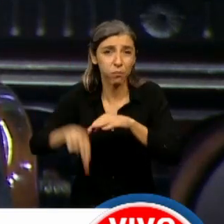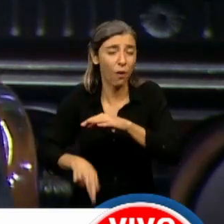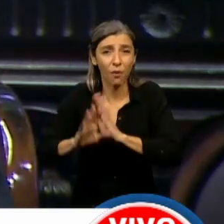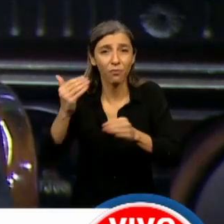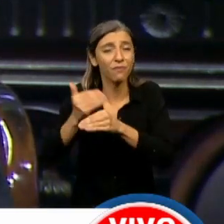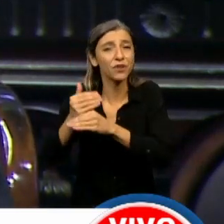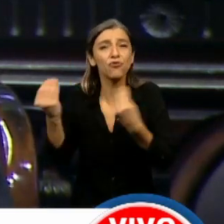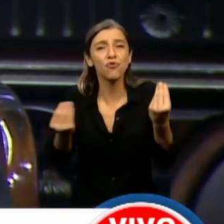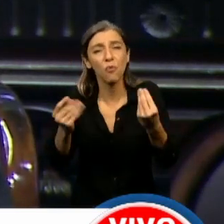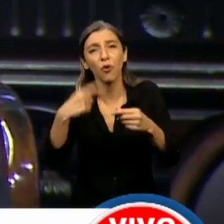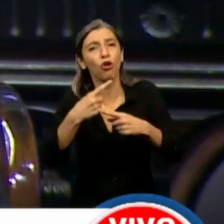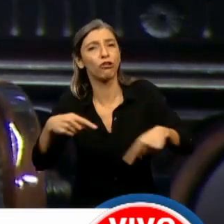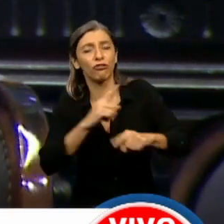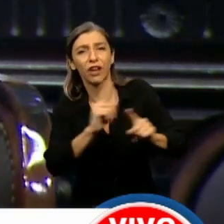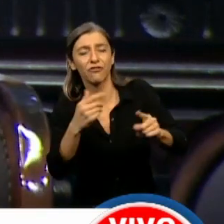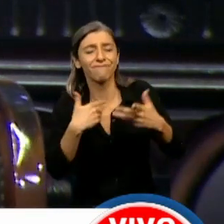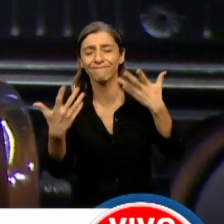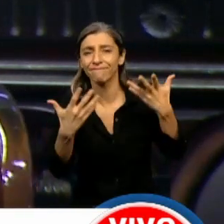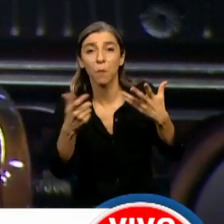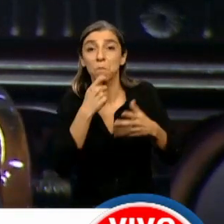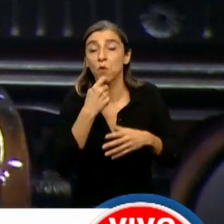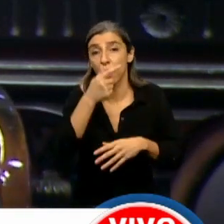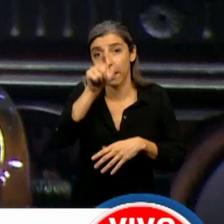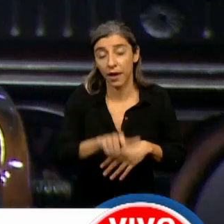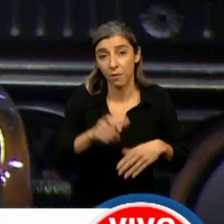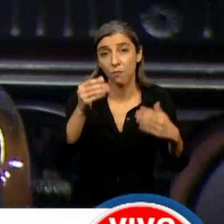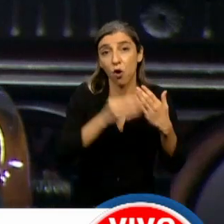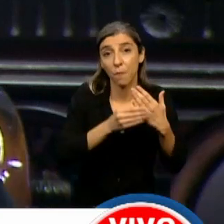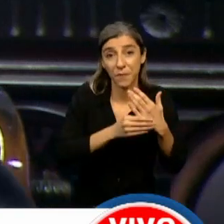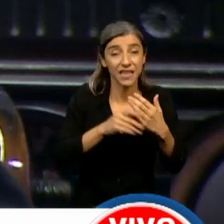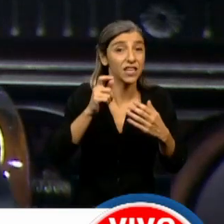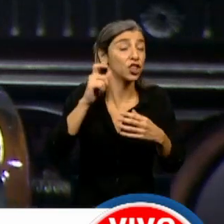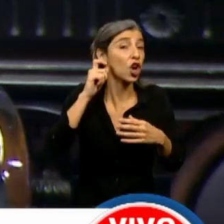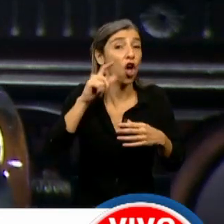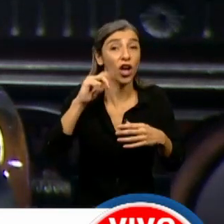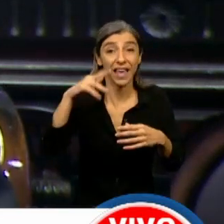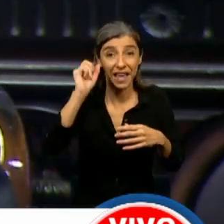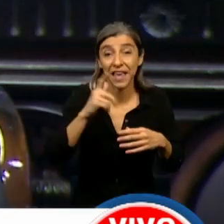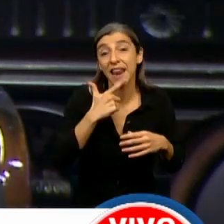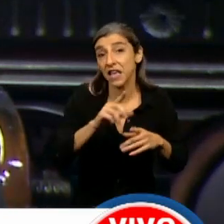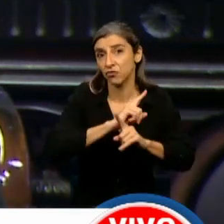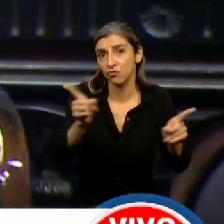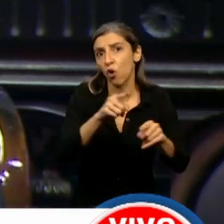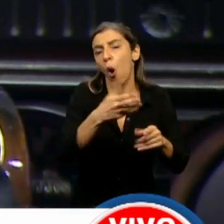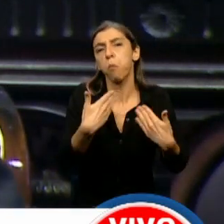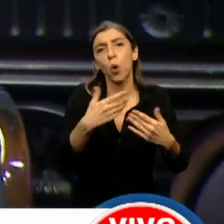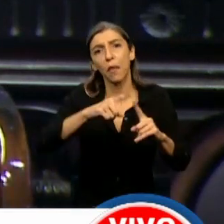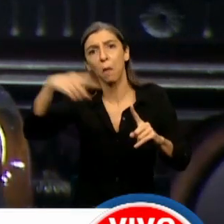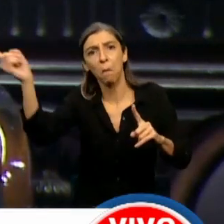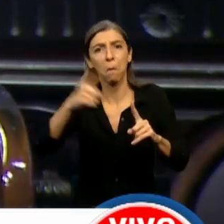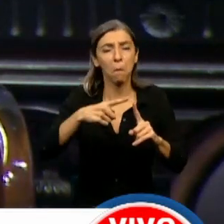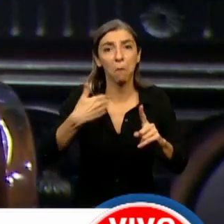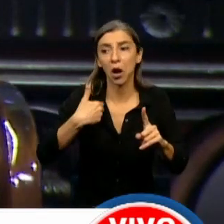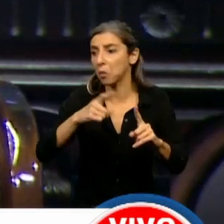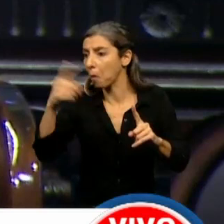Por ejemplo, para el ministro Ginés González García, no, porque ha podido volver al país